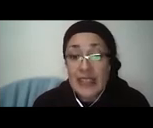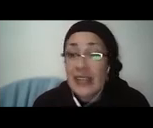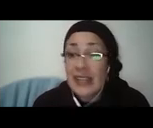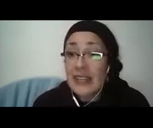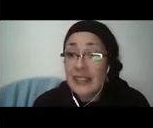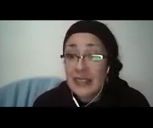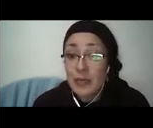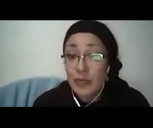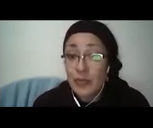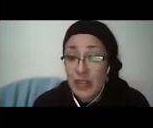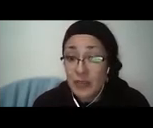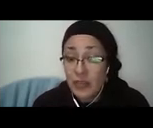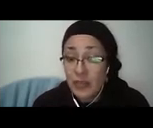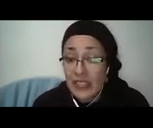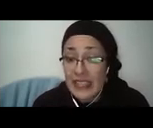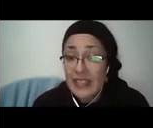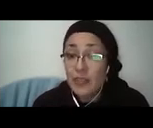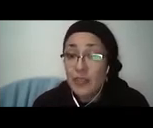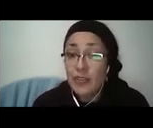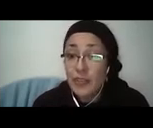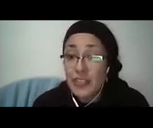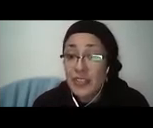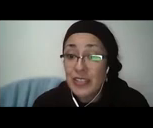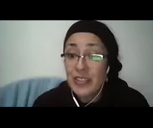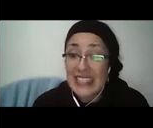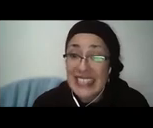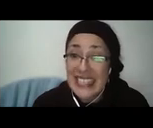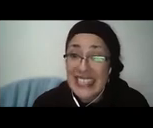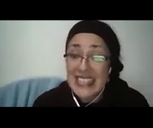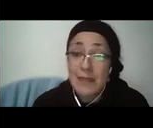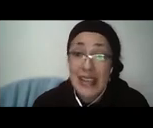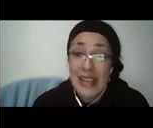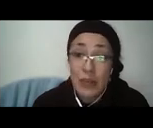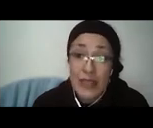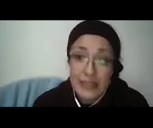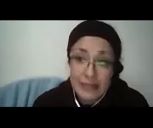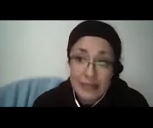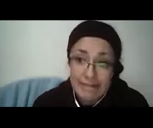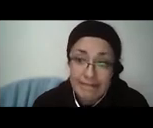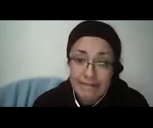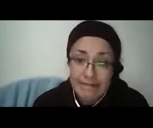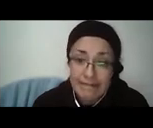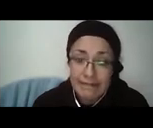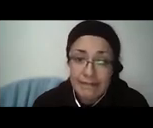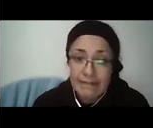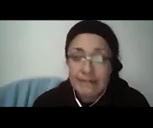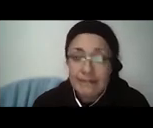corresponde a tipo solar fotovoltaica con 836 megawatts.